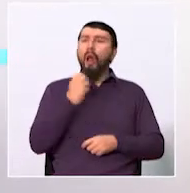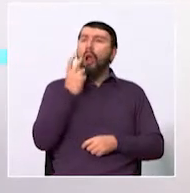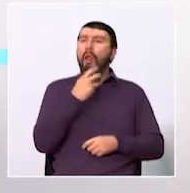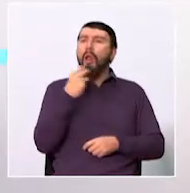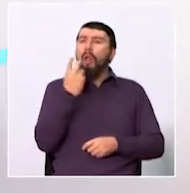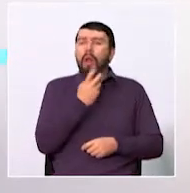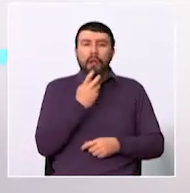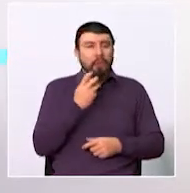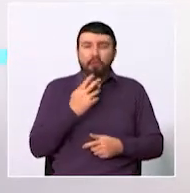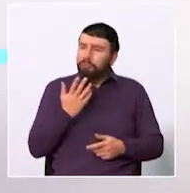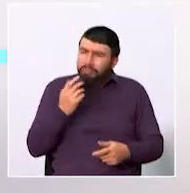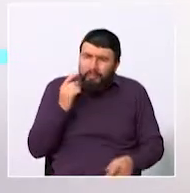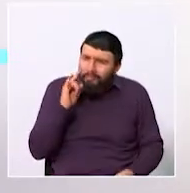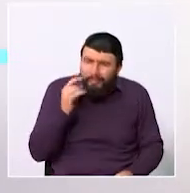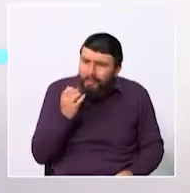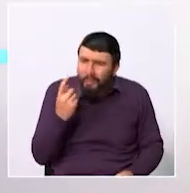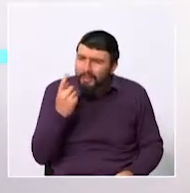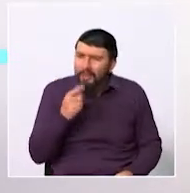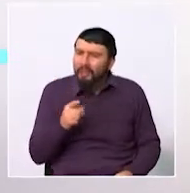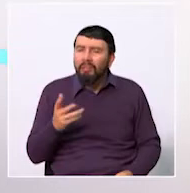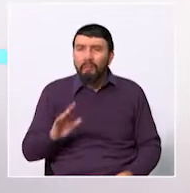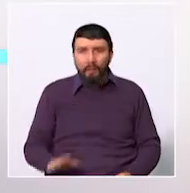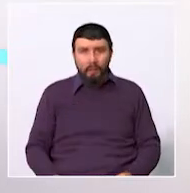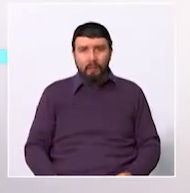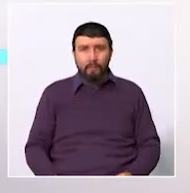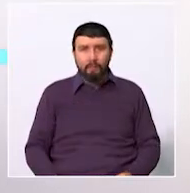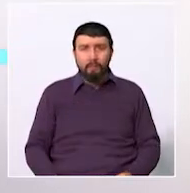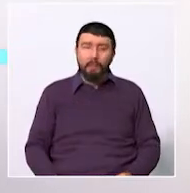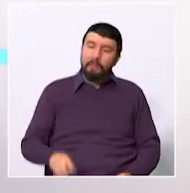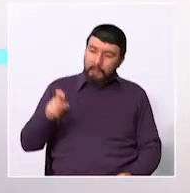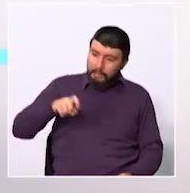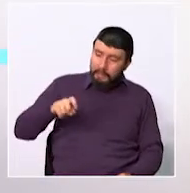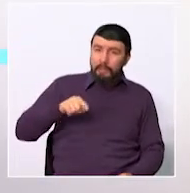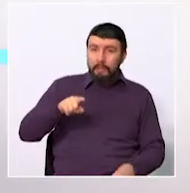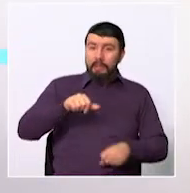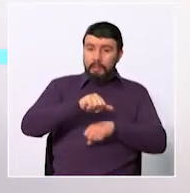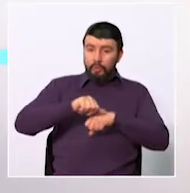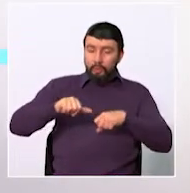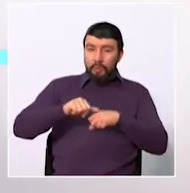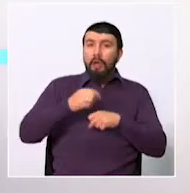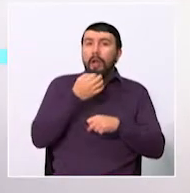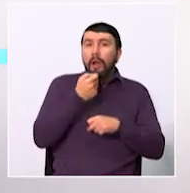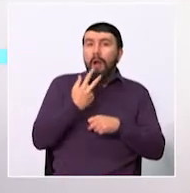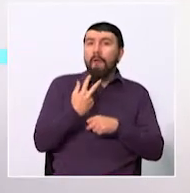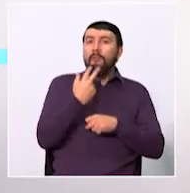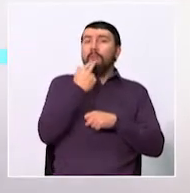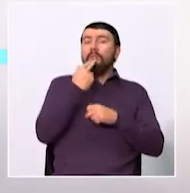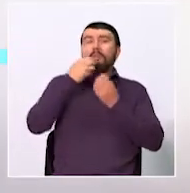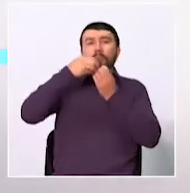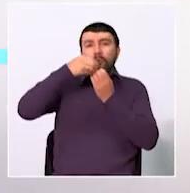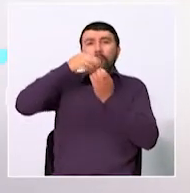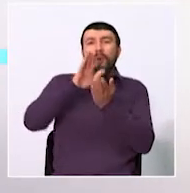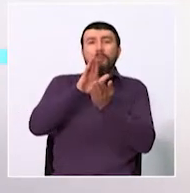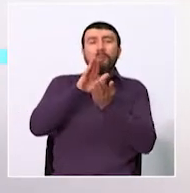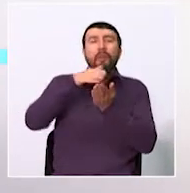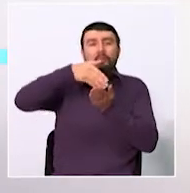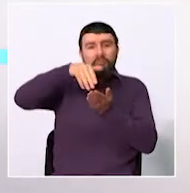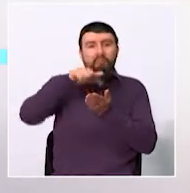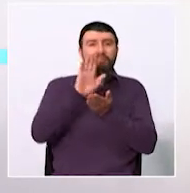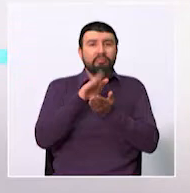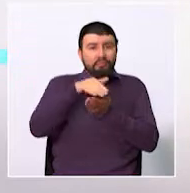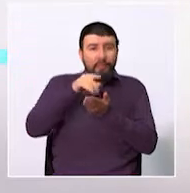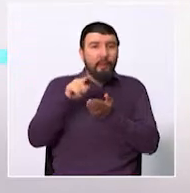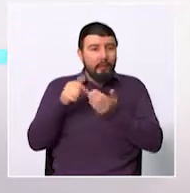enredado y no se entiende el cable hay que hacer esa cirugía despegar ese frenillo para que libere la lengua